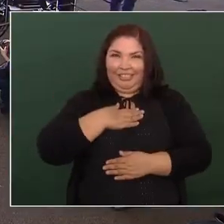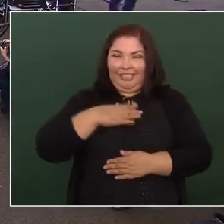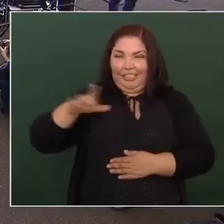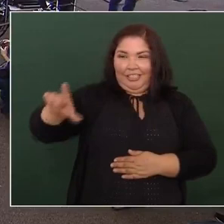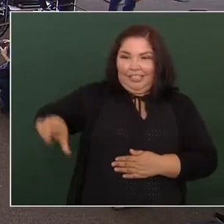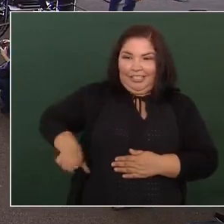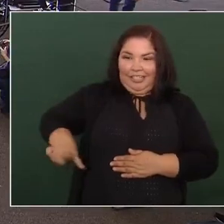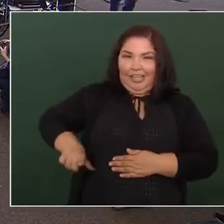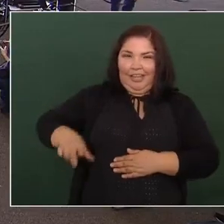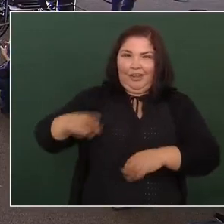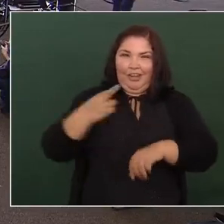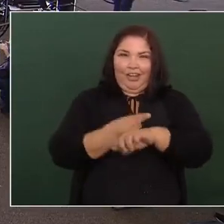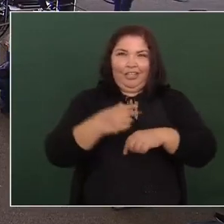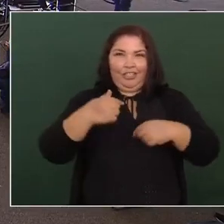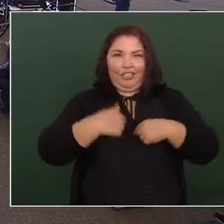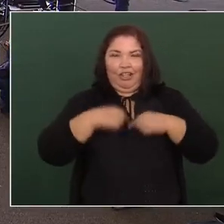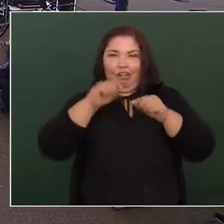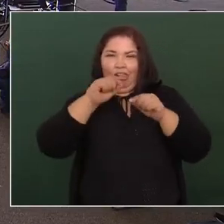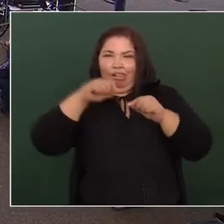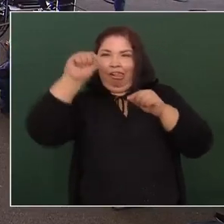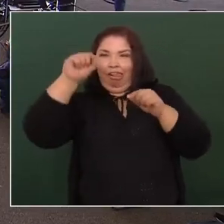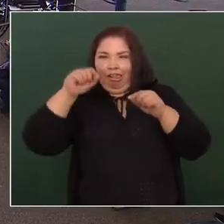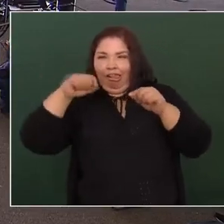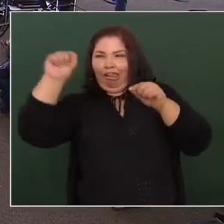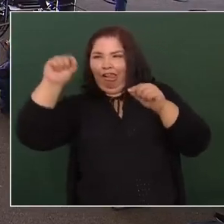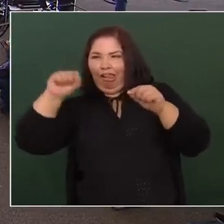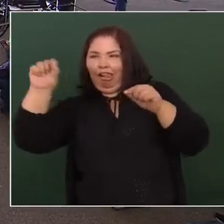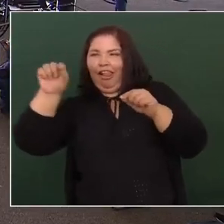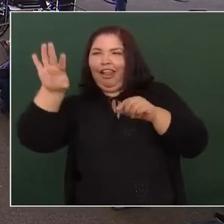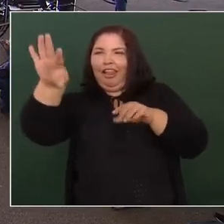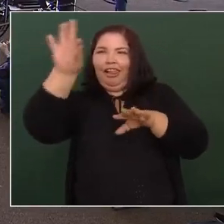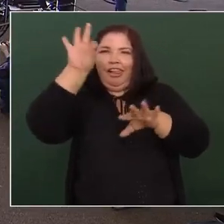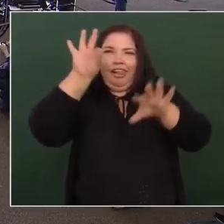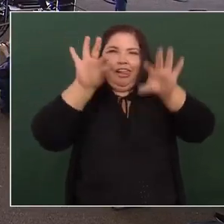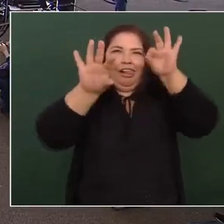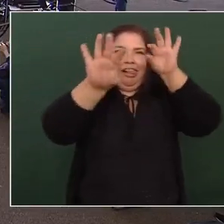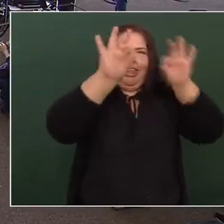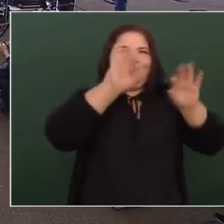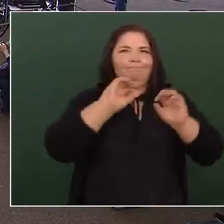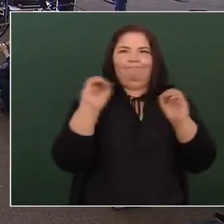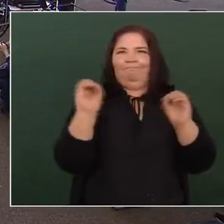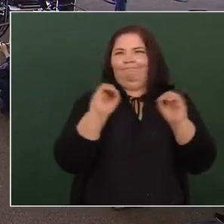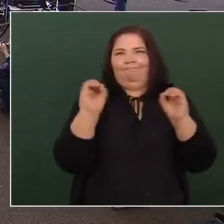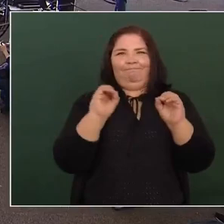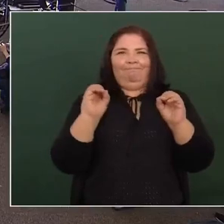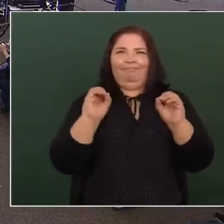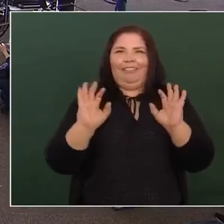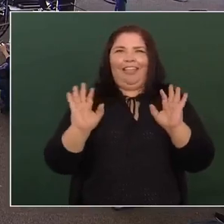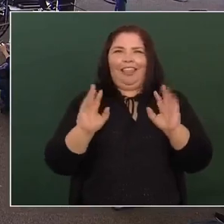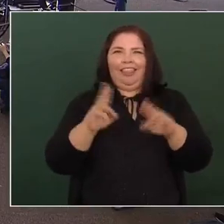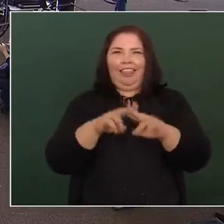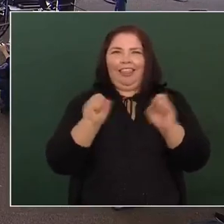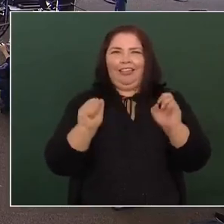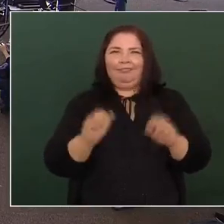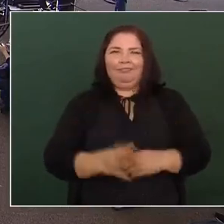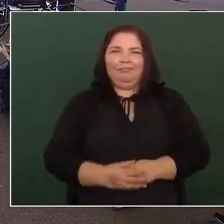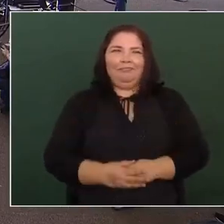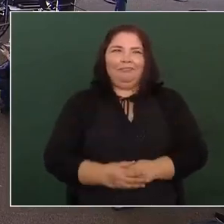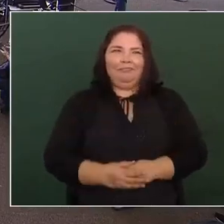no palomeo ni acredito a ningún periodista. Yo tampoco.